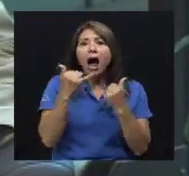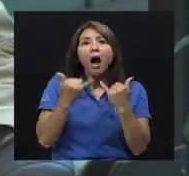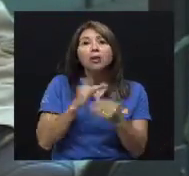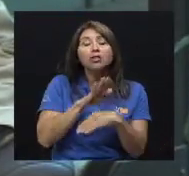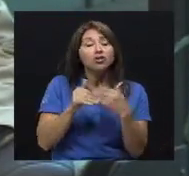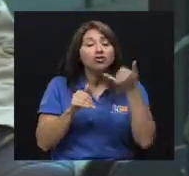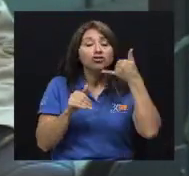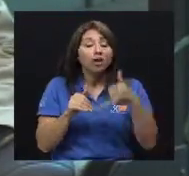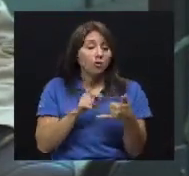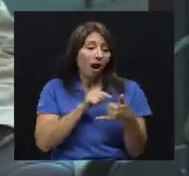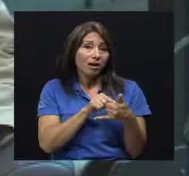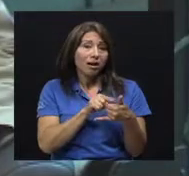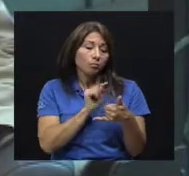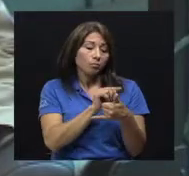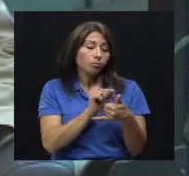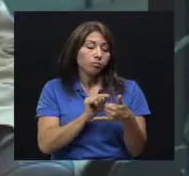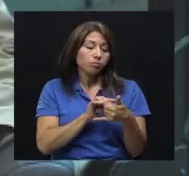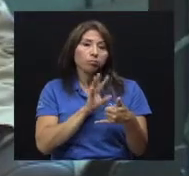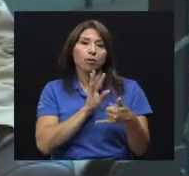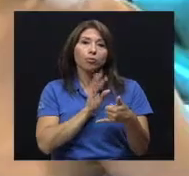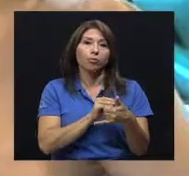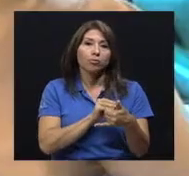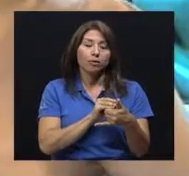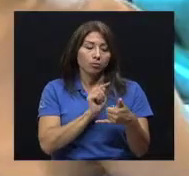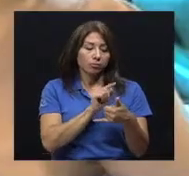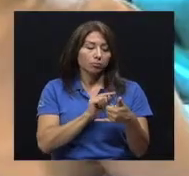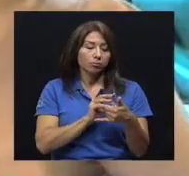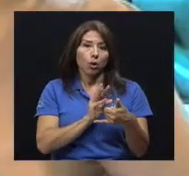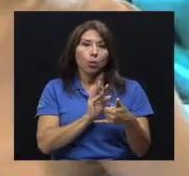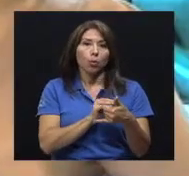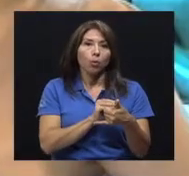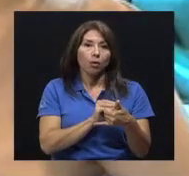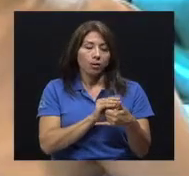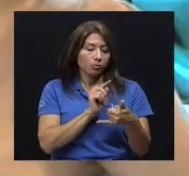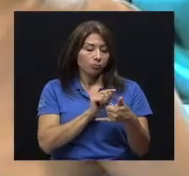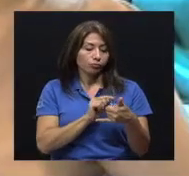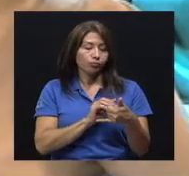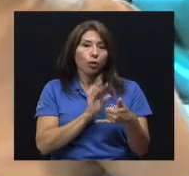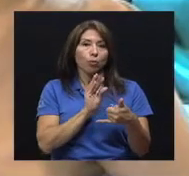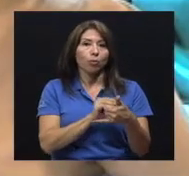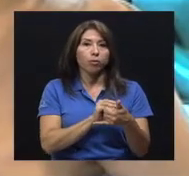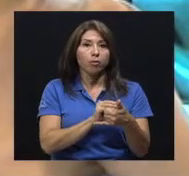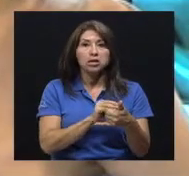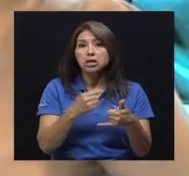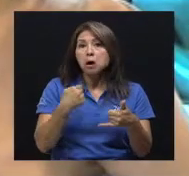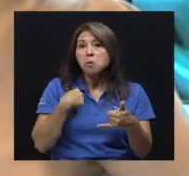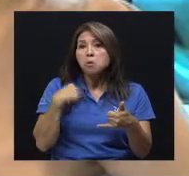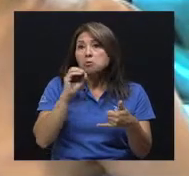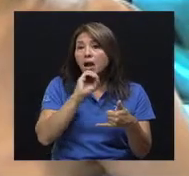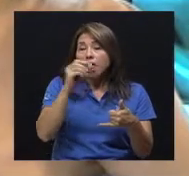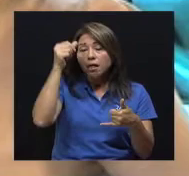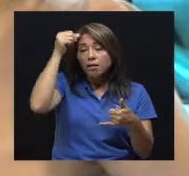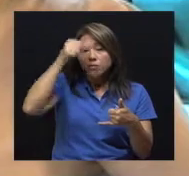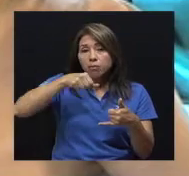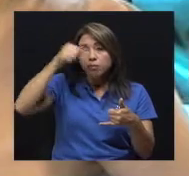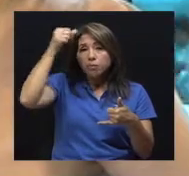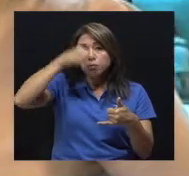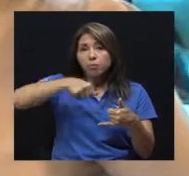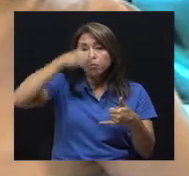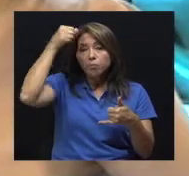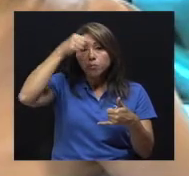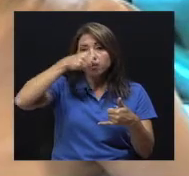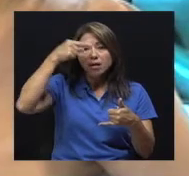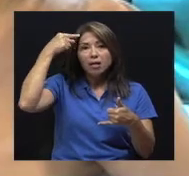se aprende los números telefónicos. Y eso está demostrado que acelera la posibilidad de que uno haga deterioro en la memoria y